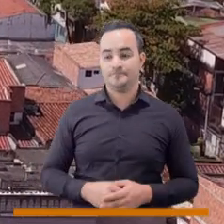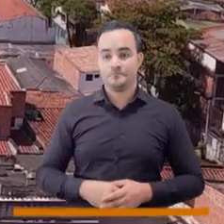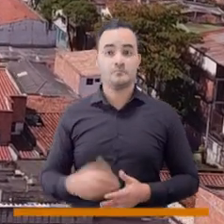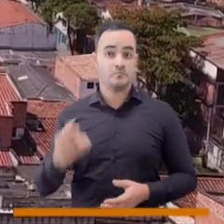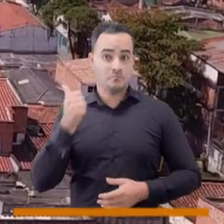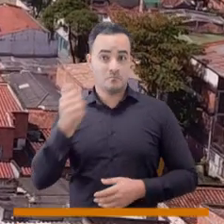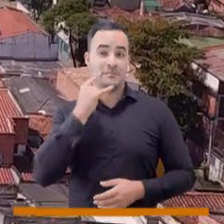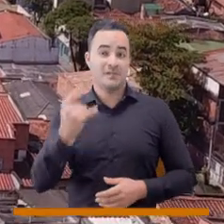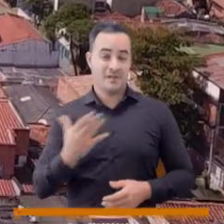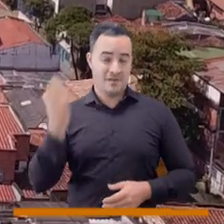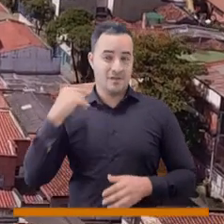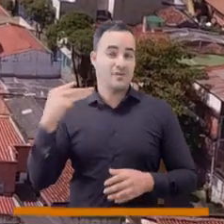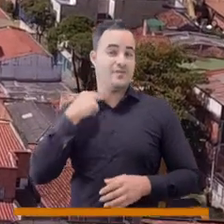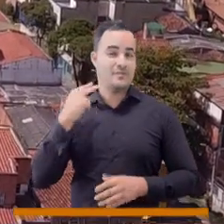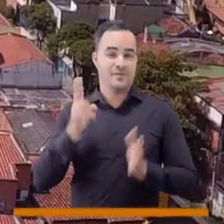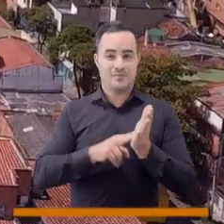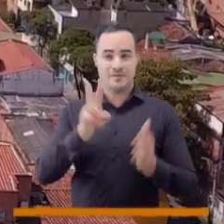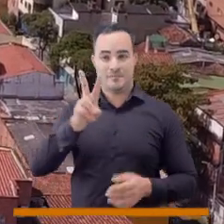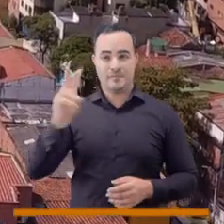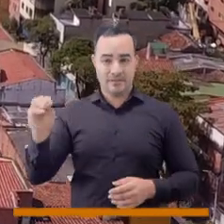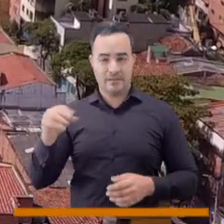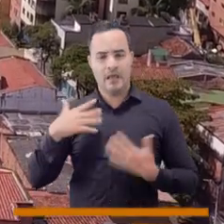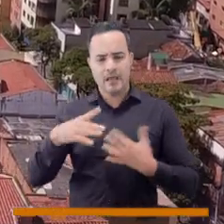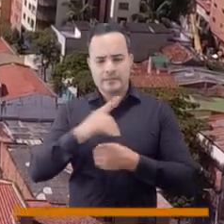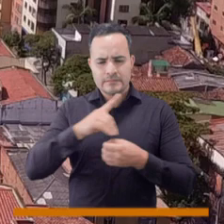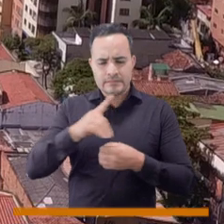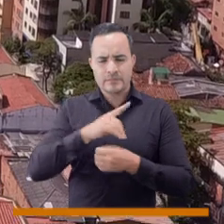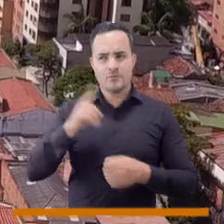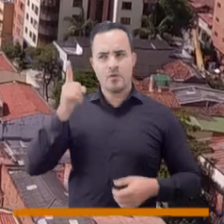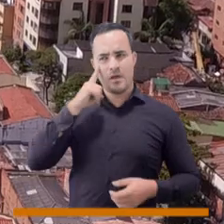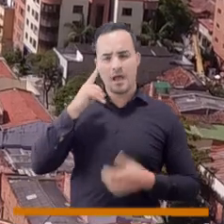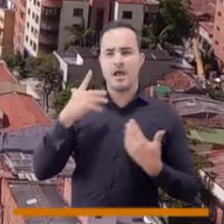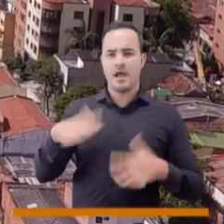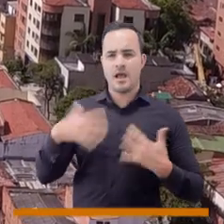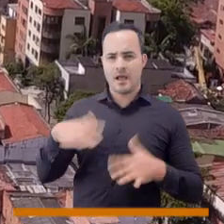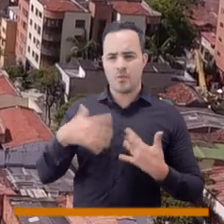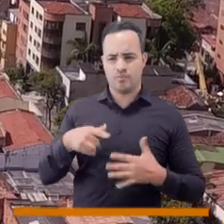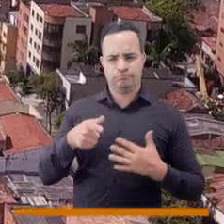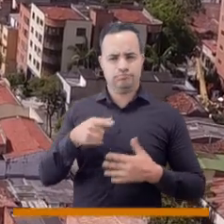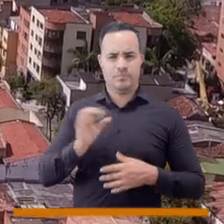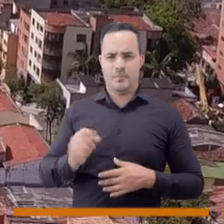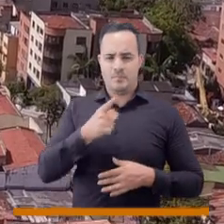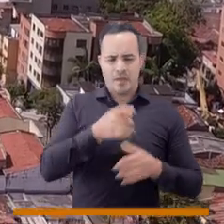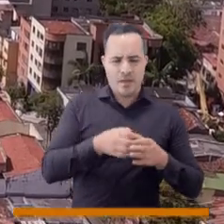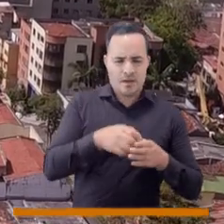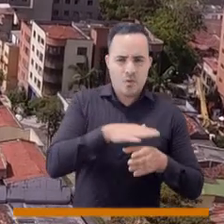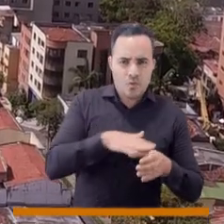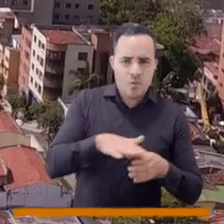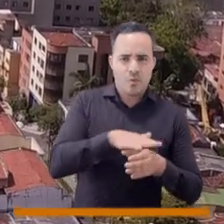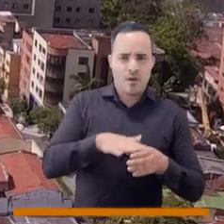2020, el Distrito Creativo Perpetuo Socorro se convierte en la primera área